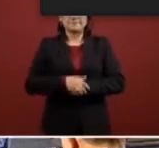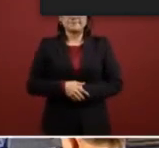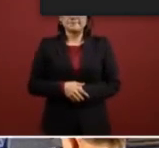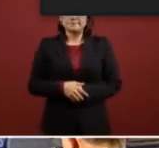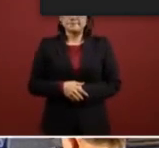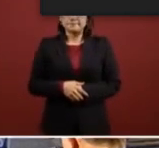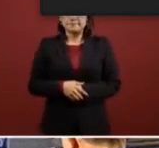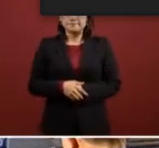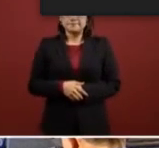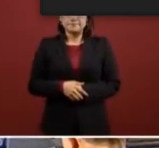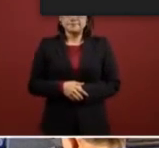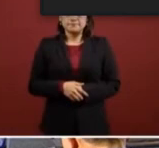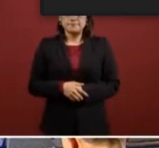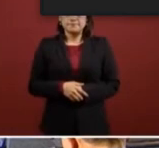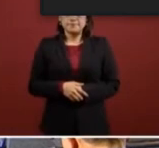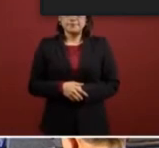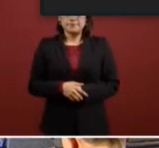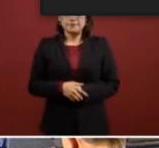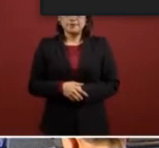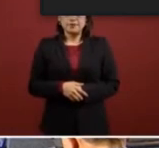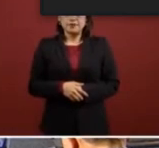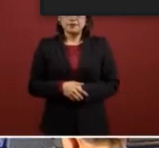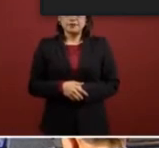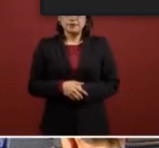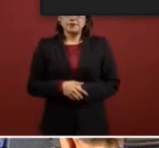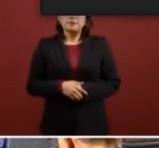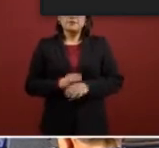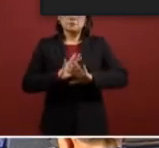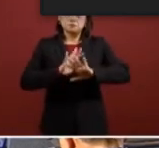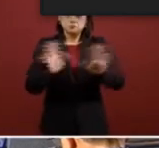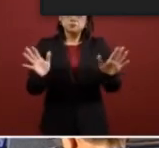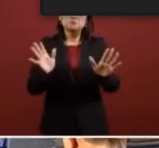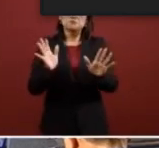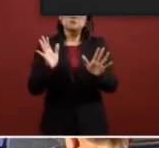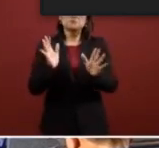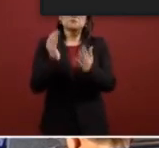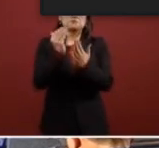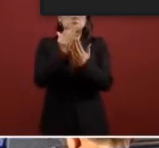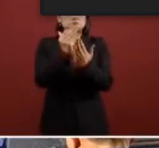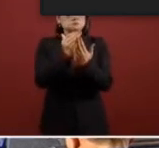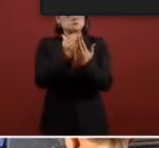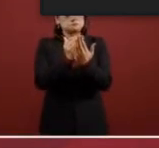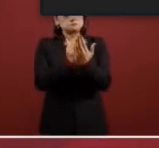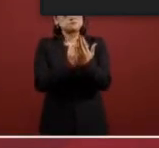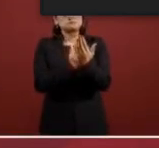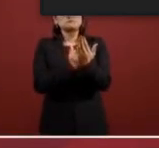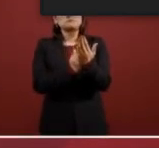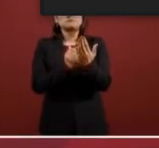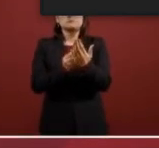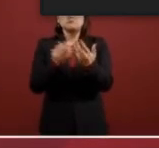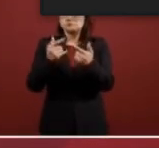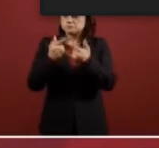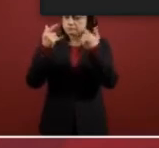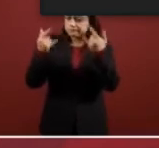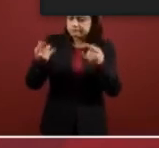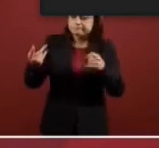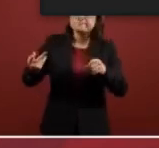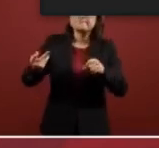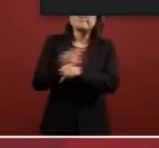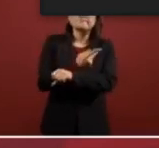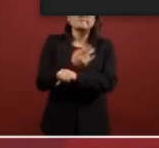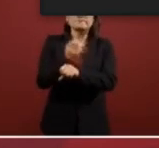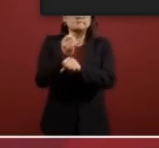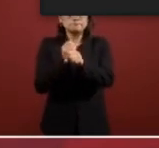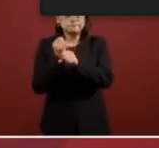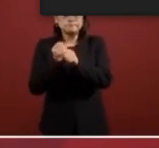ya se tiene la relatoría de lo que aconteció, las decisiones